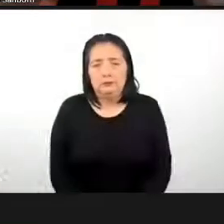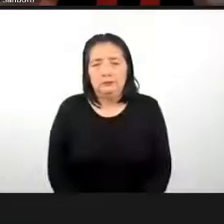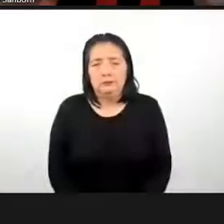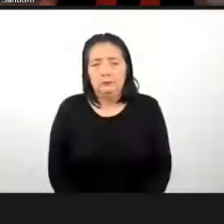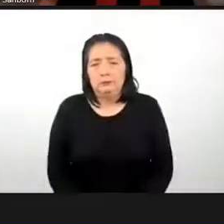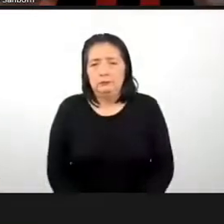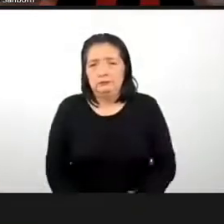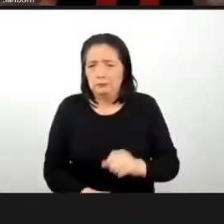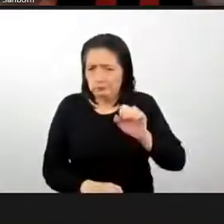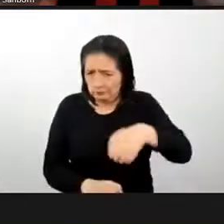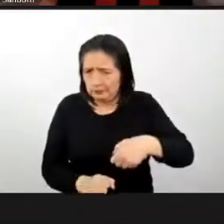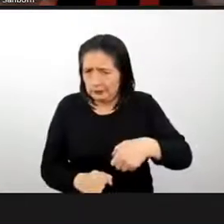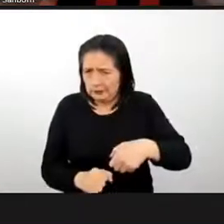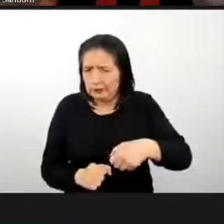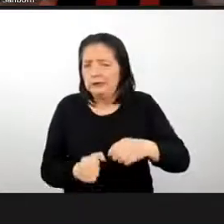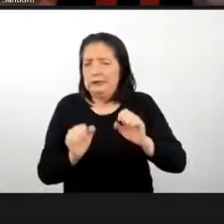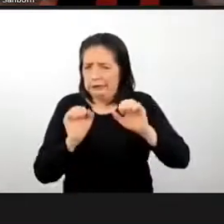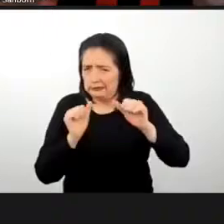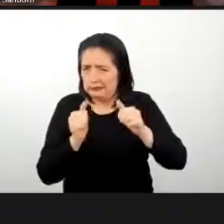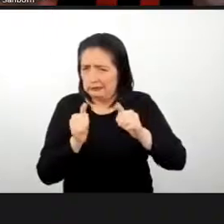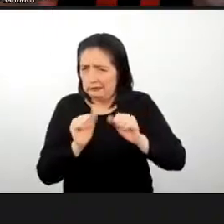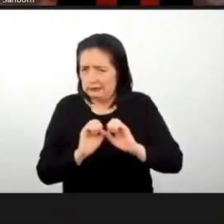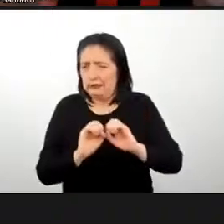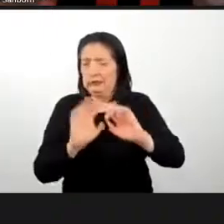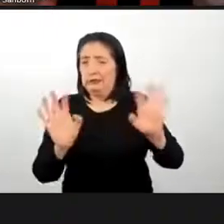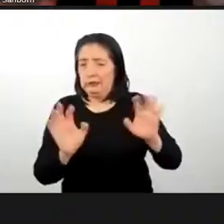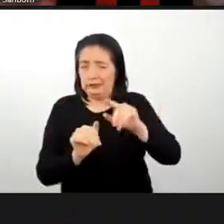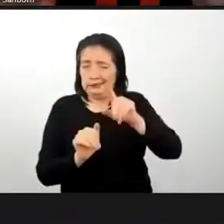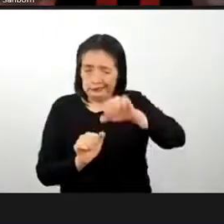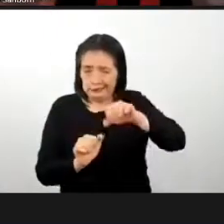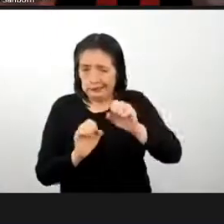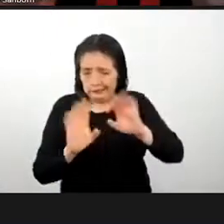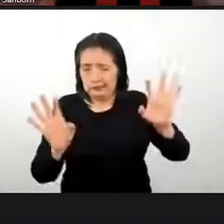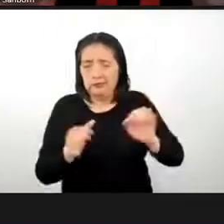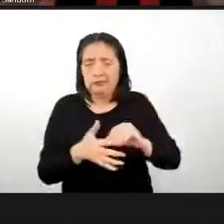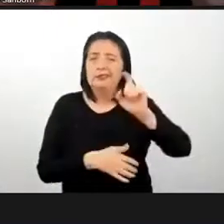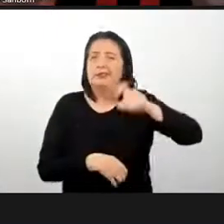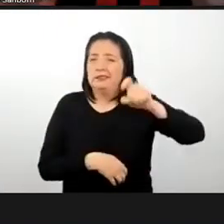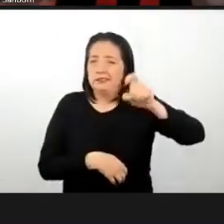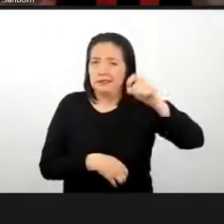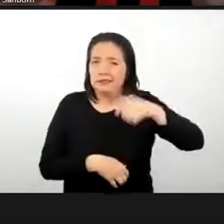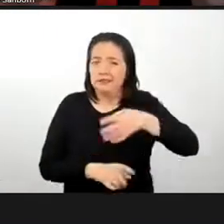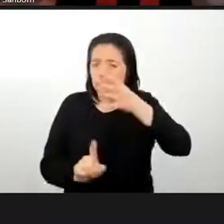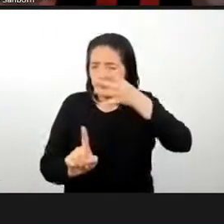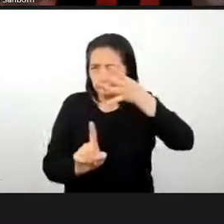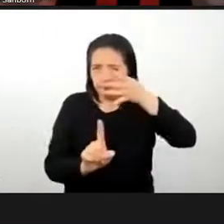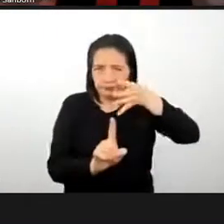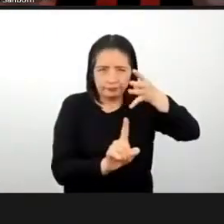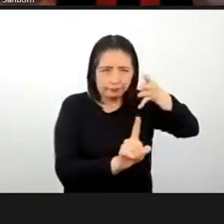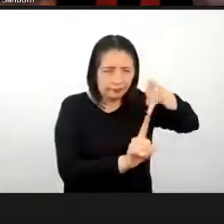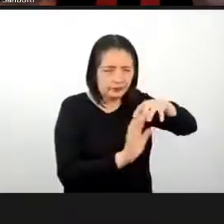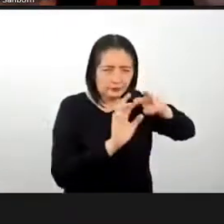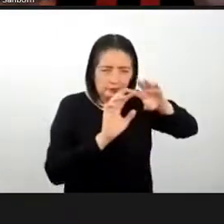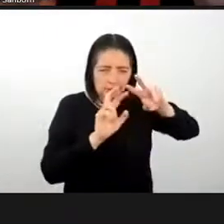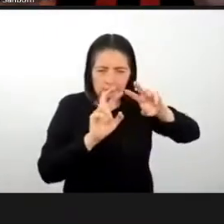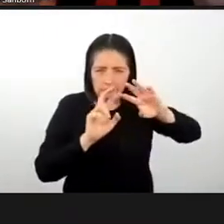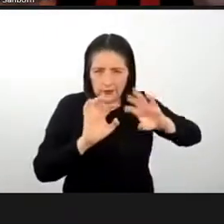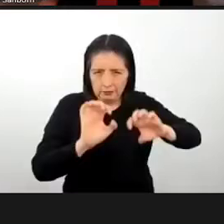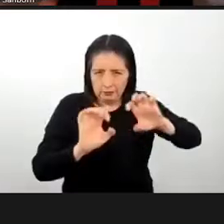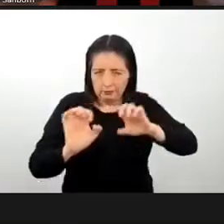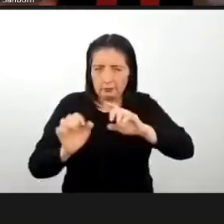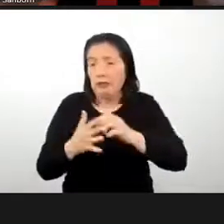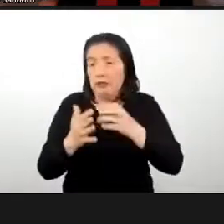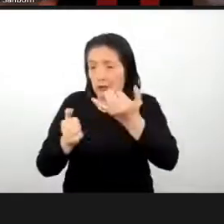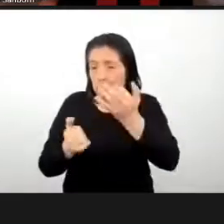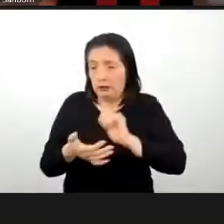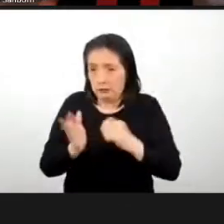Lo que está claro es que hay que evaluar, eso es evidente, ¿no? Es evaluar. Ahora llega el